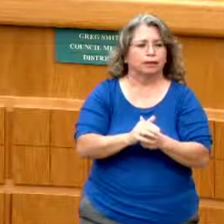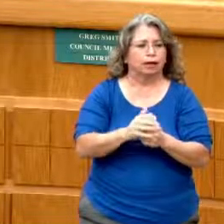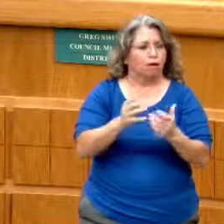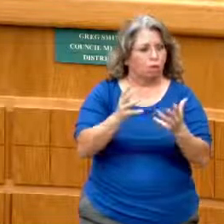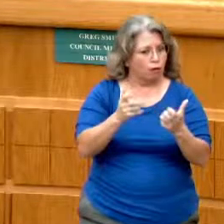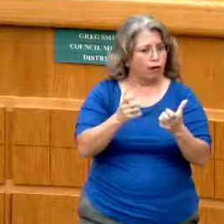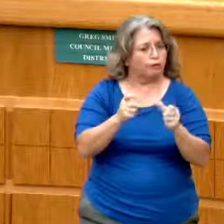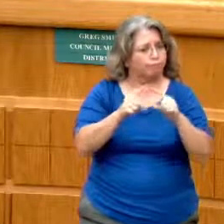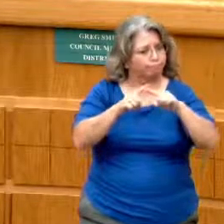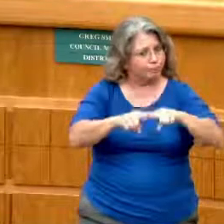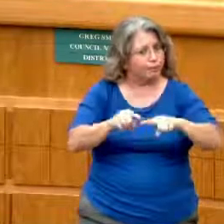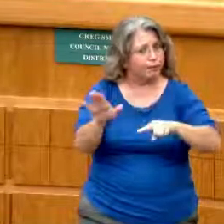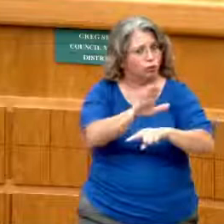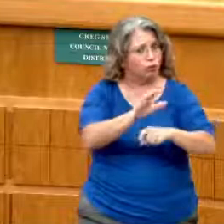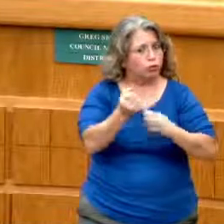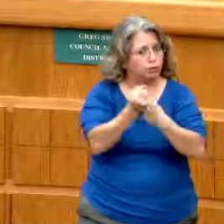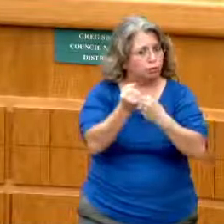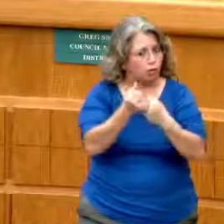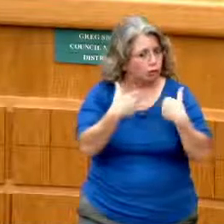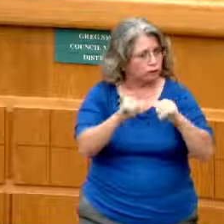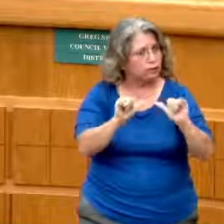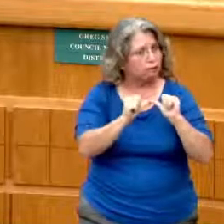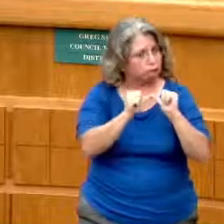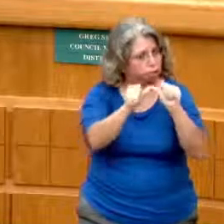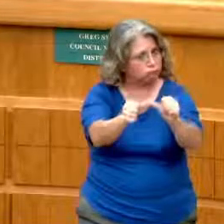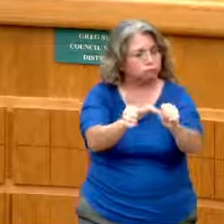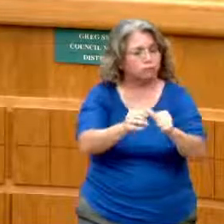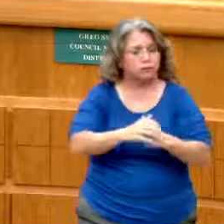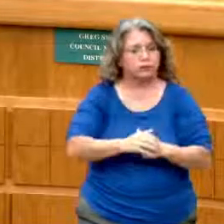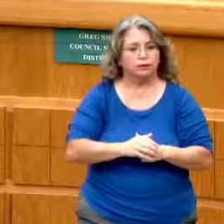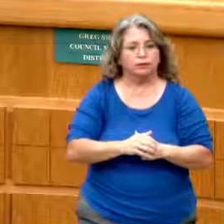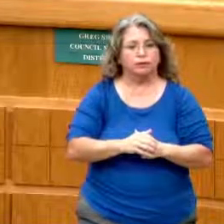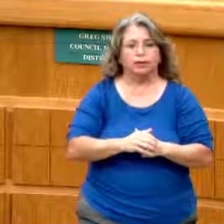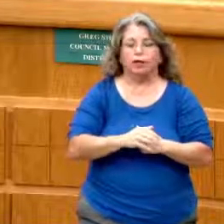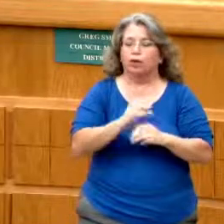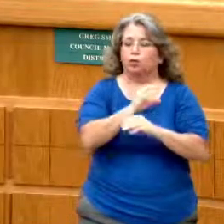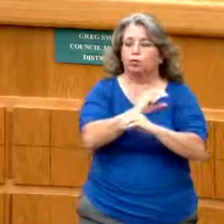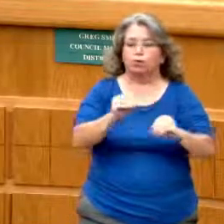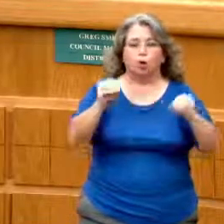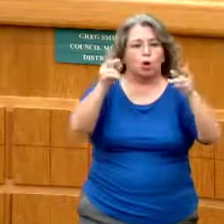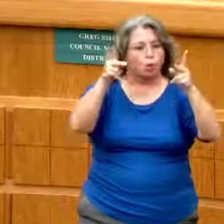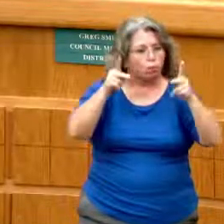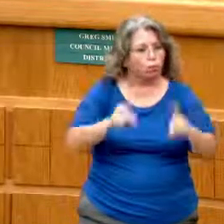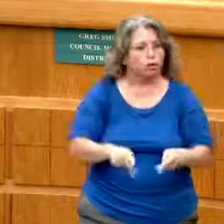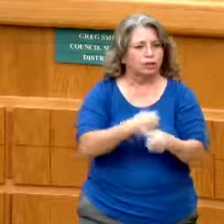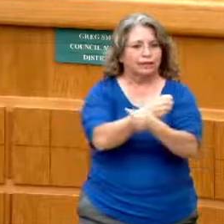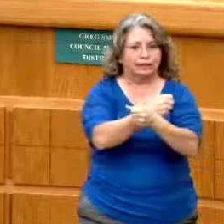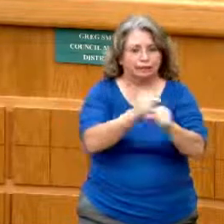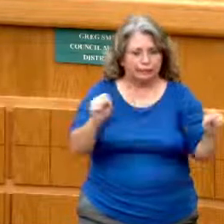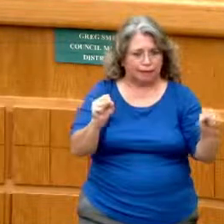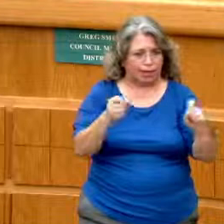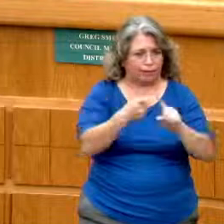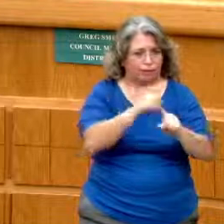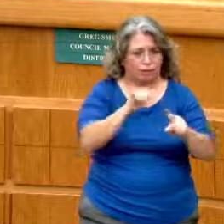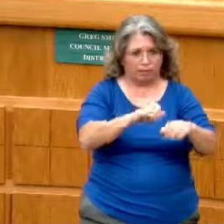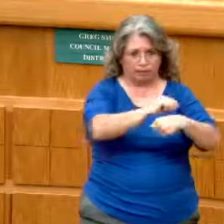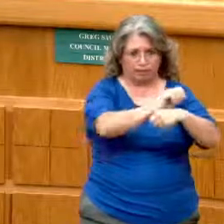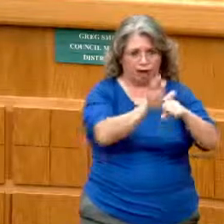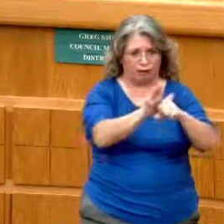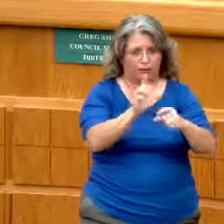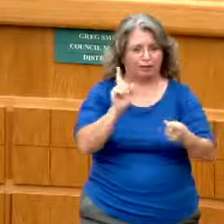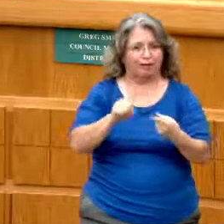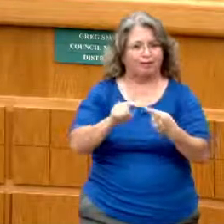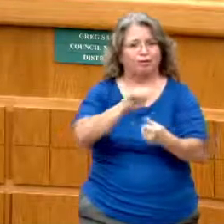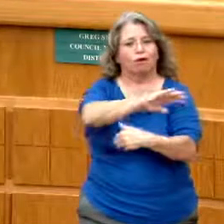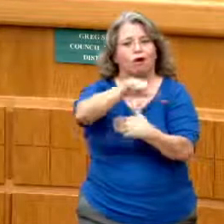for many more mega drive-thrus to come. No one is safe from this virus until all of us are safe from this